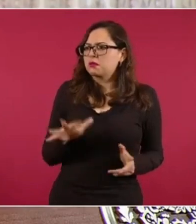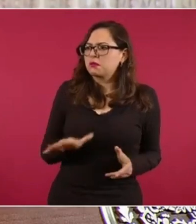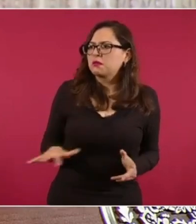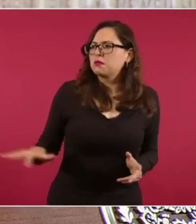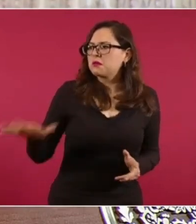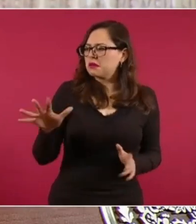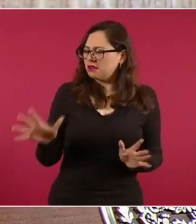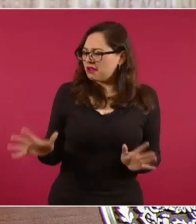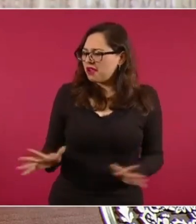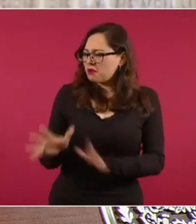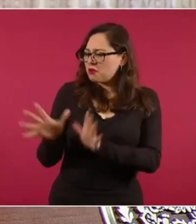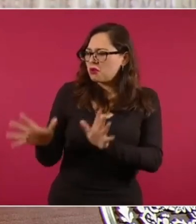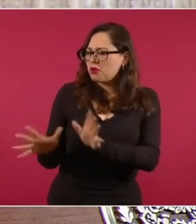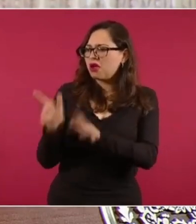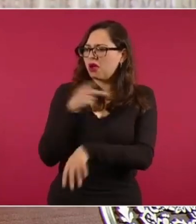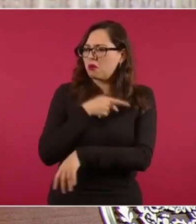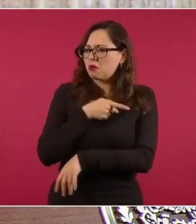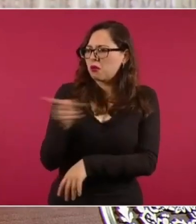enojadísimo,